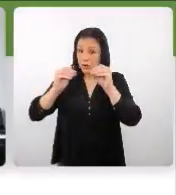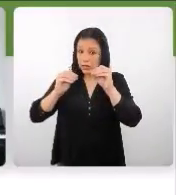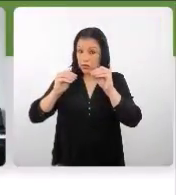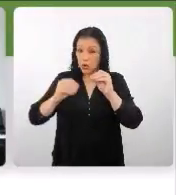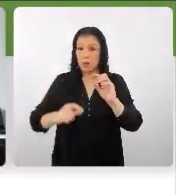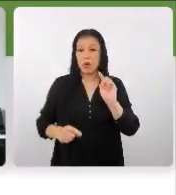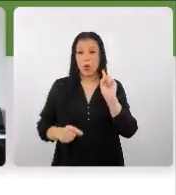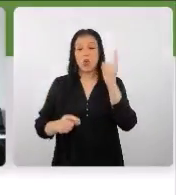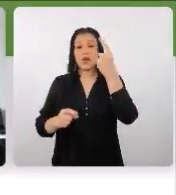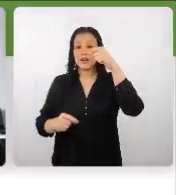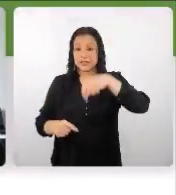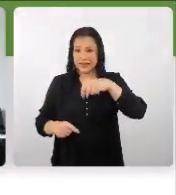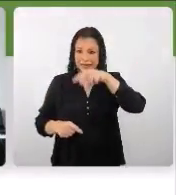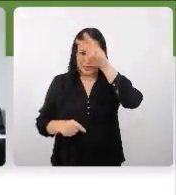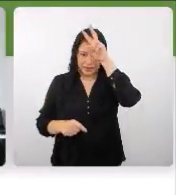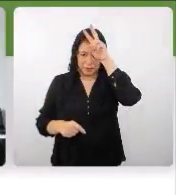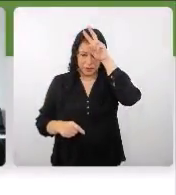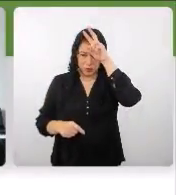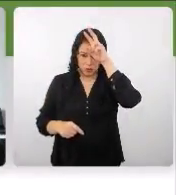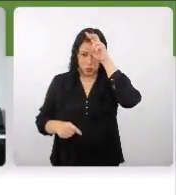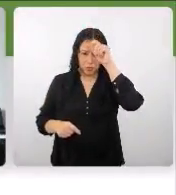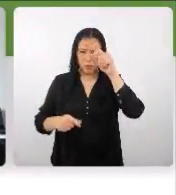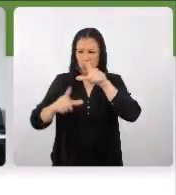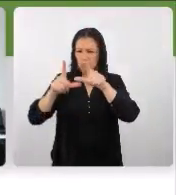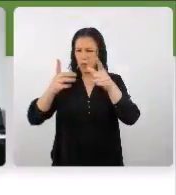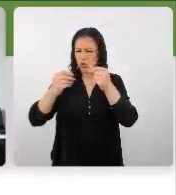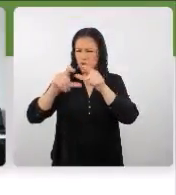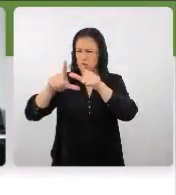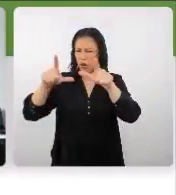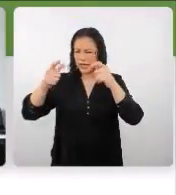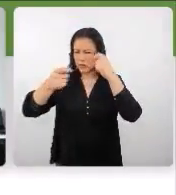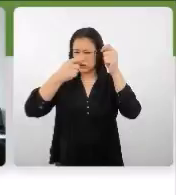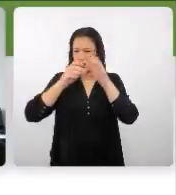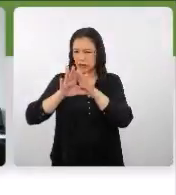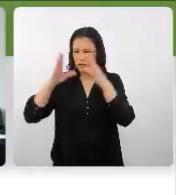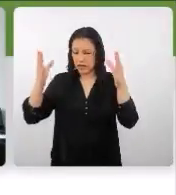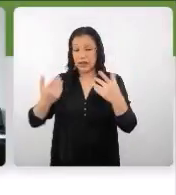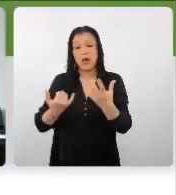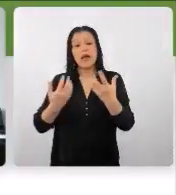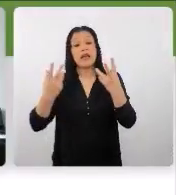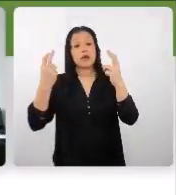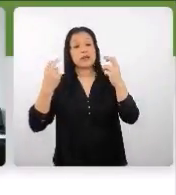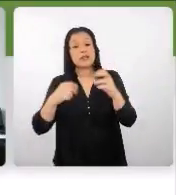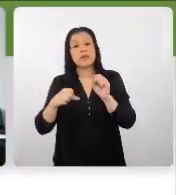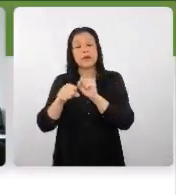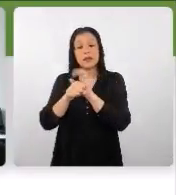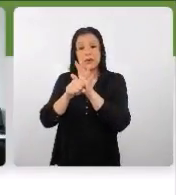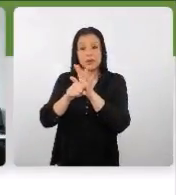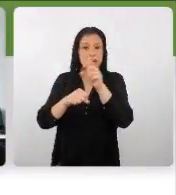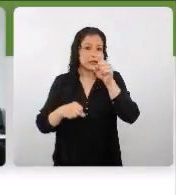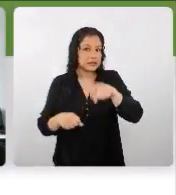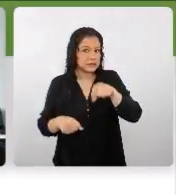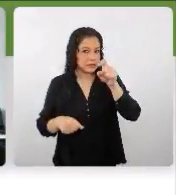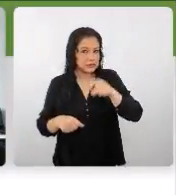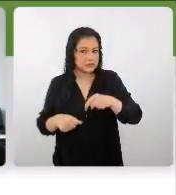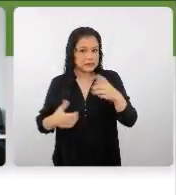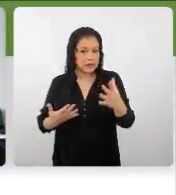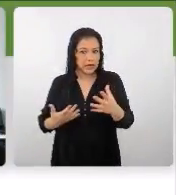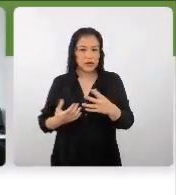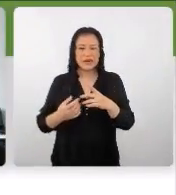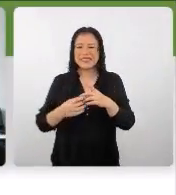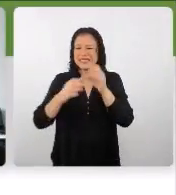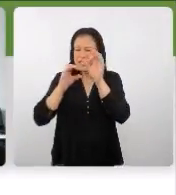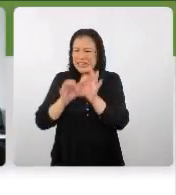únicos en el Perú. Y, por otro lado, en un contexto de pandemia, es necesario y es